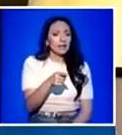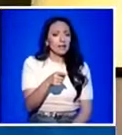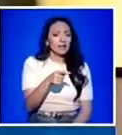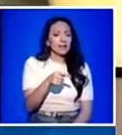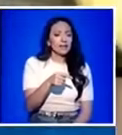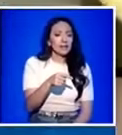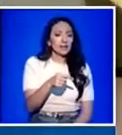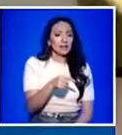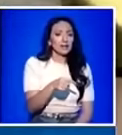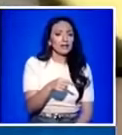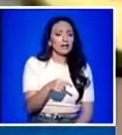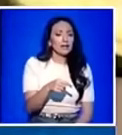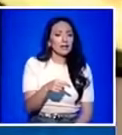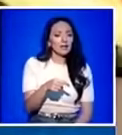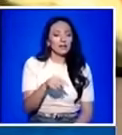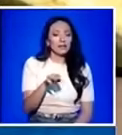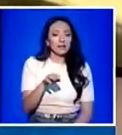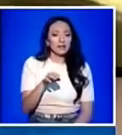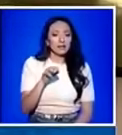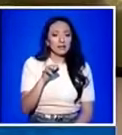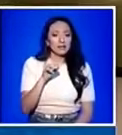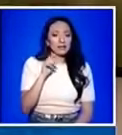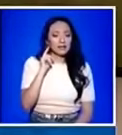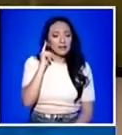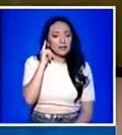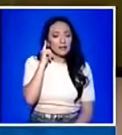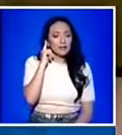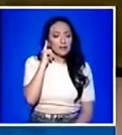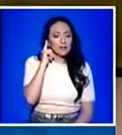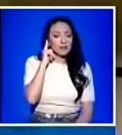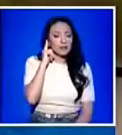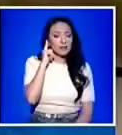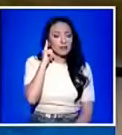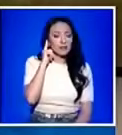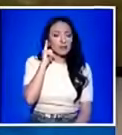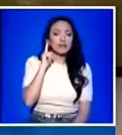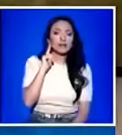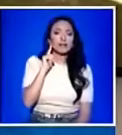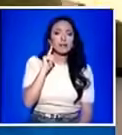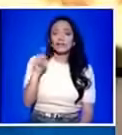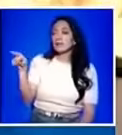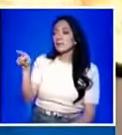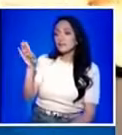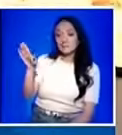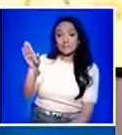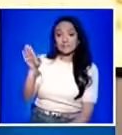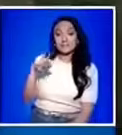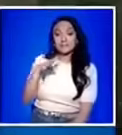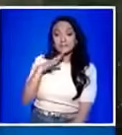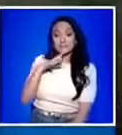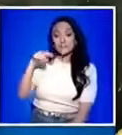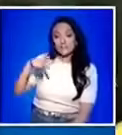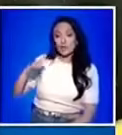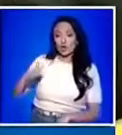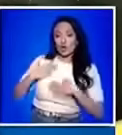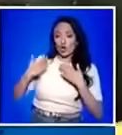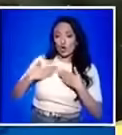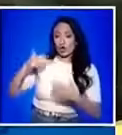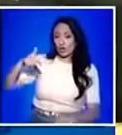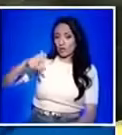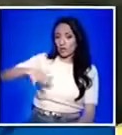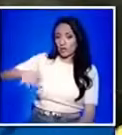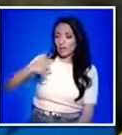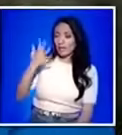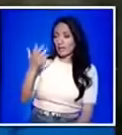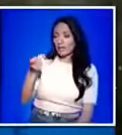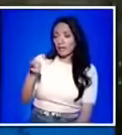si le traslada mi pregunta. Ahí está. Estamos contentos de tenerles aquí. Queremos